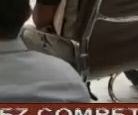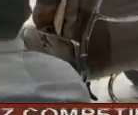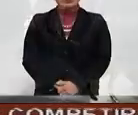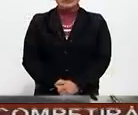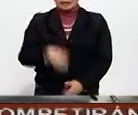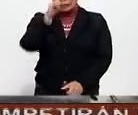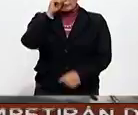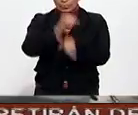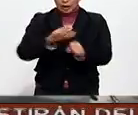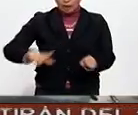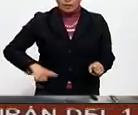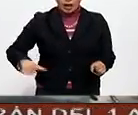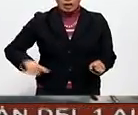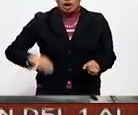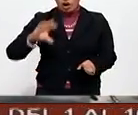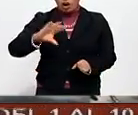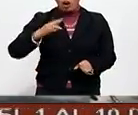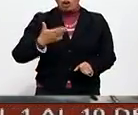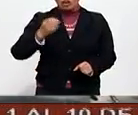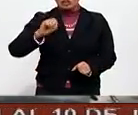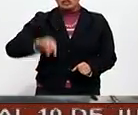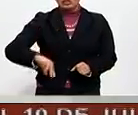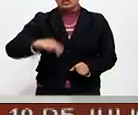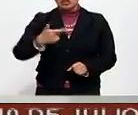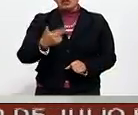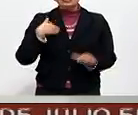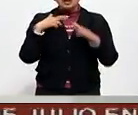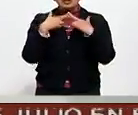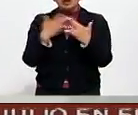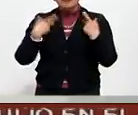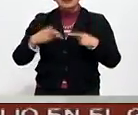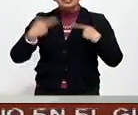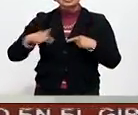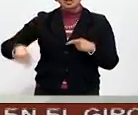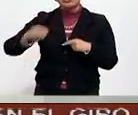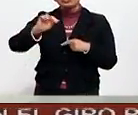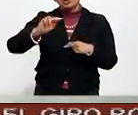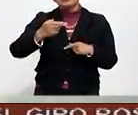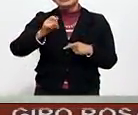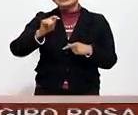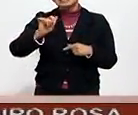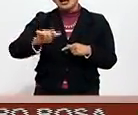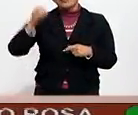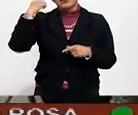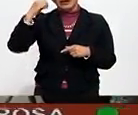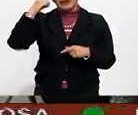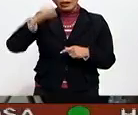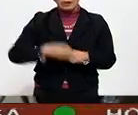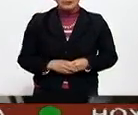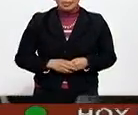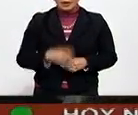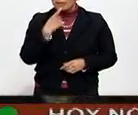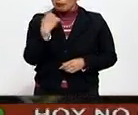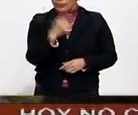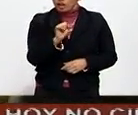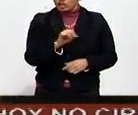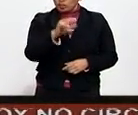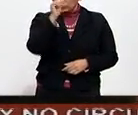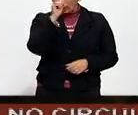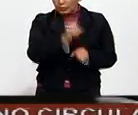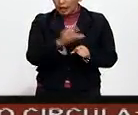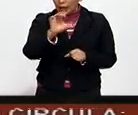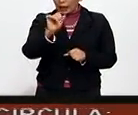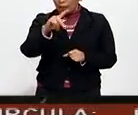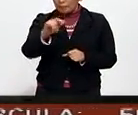El secretario de Gobernación, Miguel Ángel Osorio Chong, se reunió con habitantes de Nochistlán, Oaxaca. instruye al subsecretario